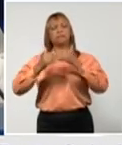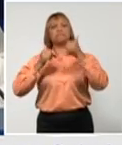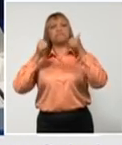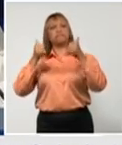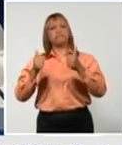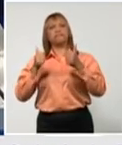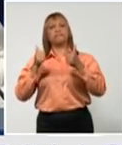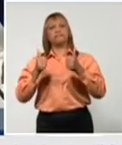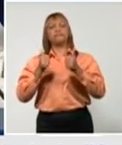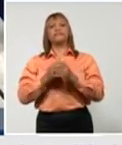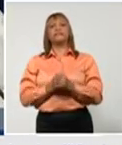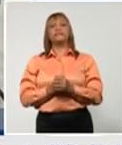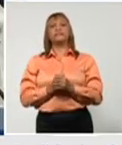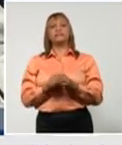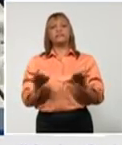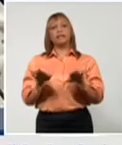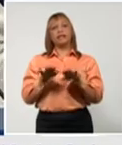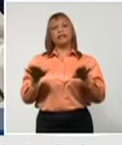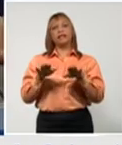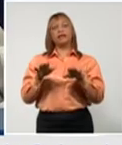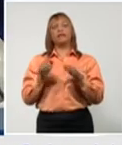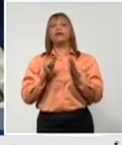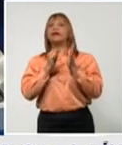indicador favorable.